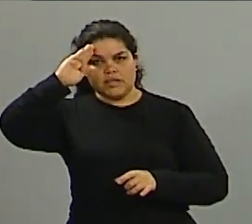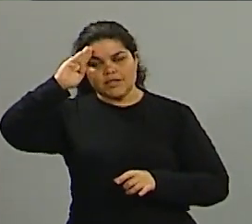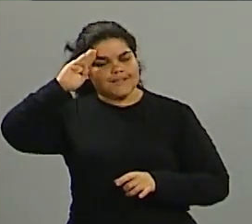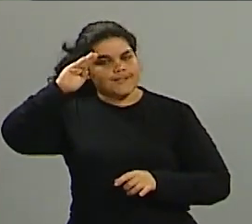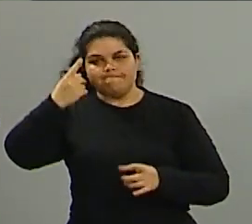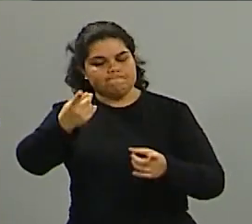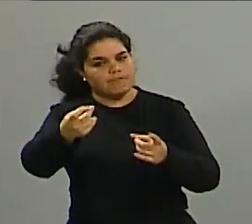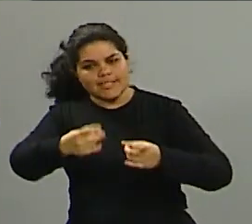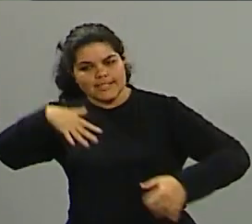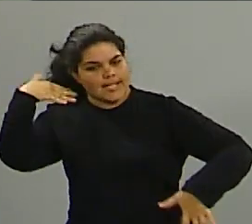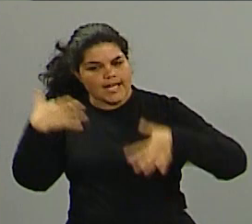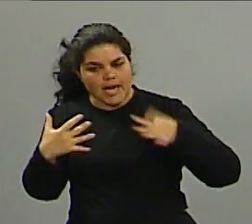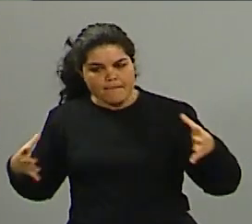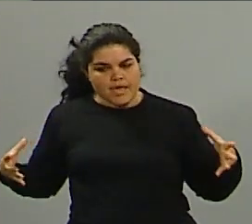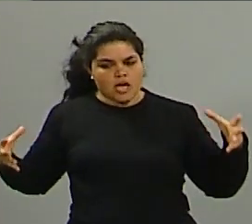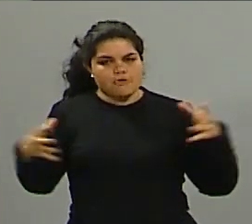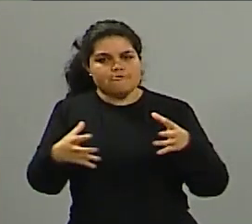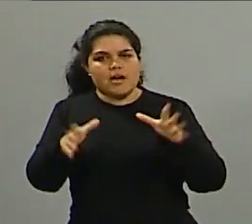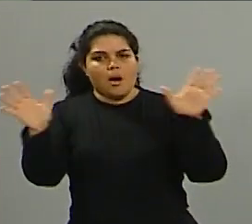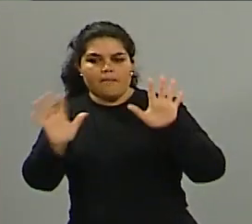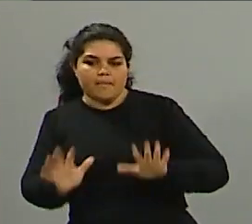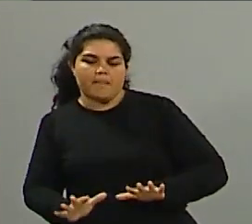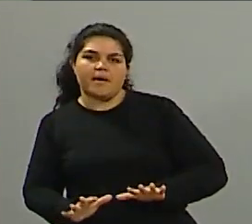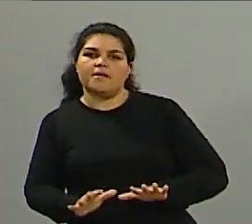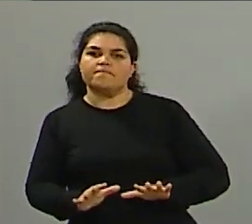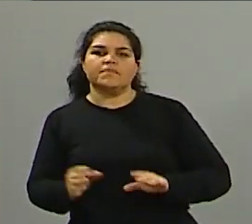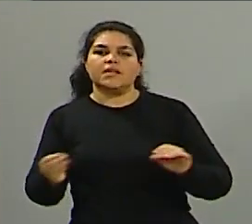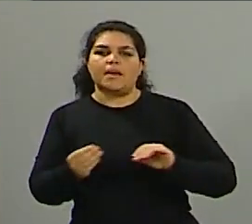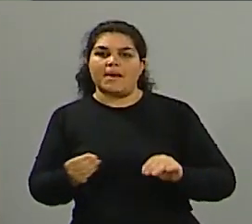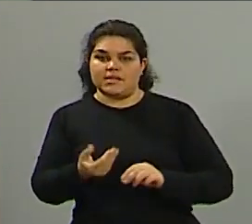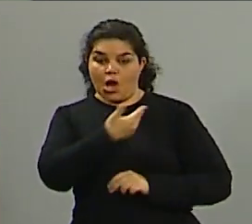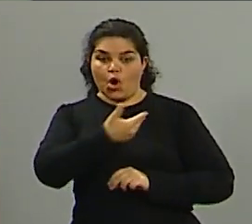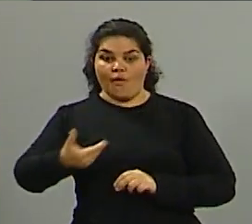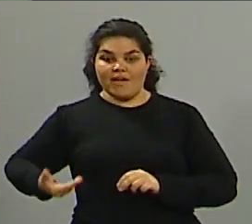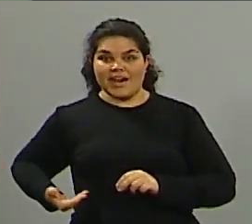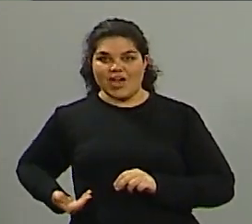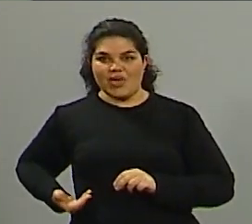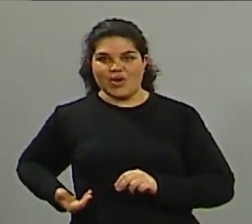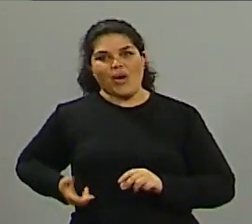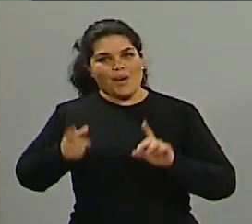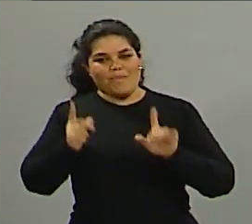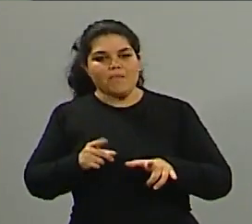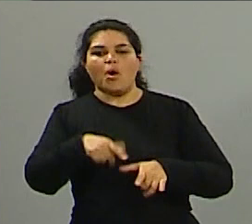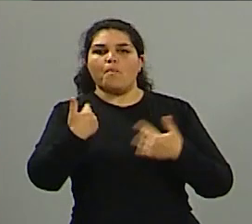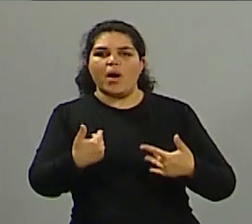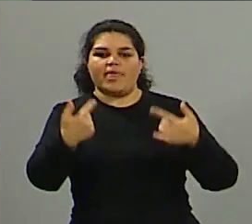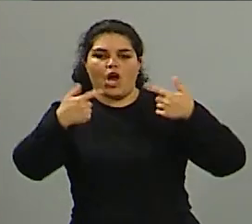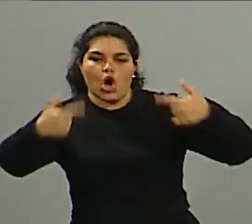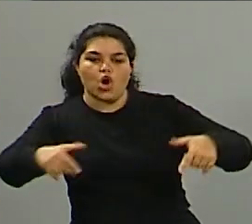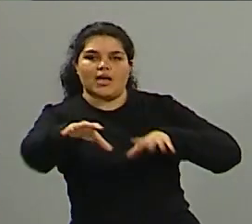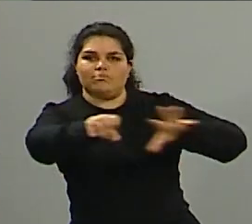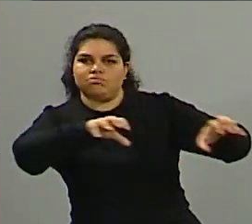articular, rápidamente tiene que empezar a obtener recursos. Mendoza en ese periodo es pobre, pero pobre